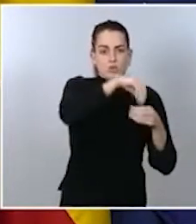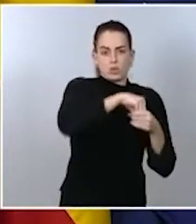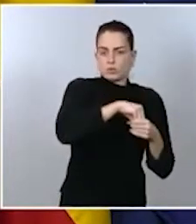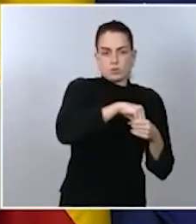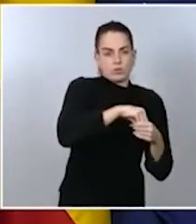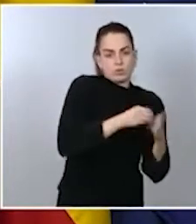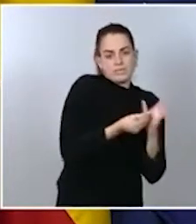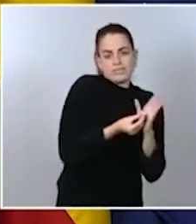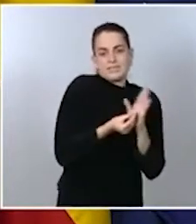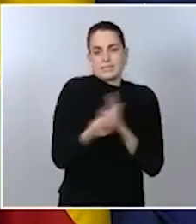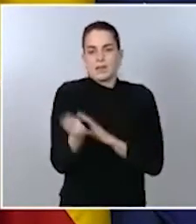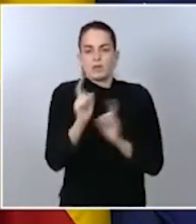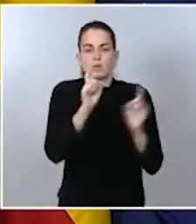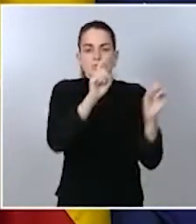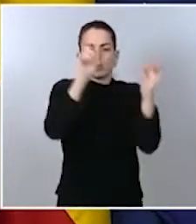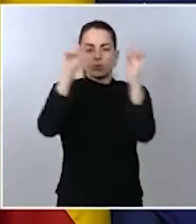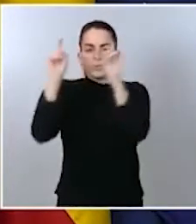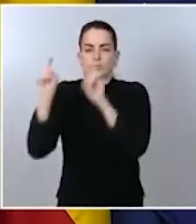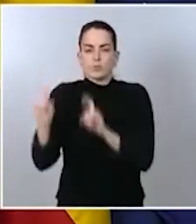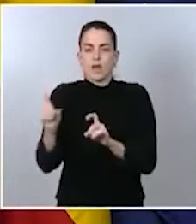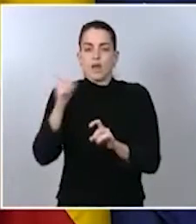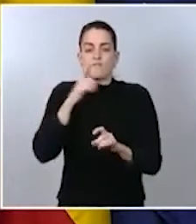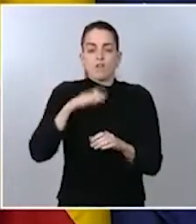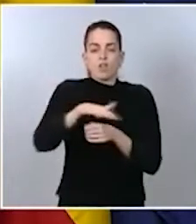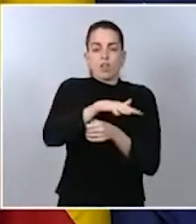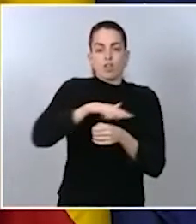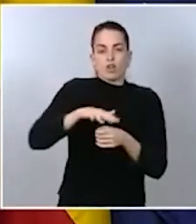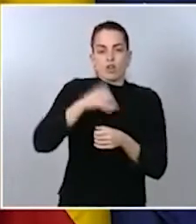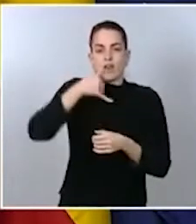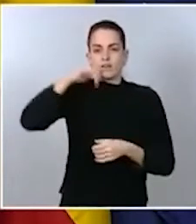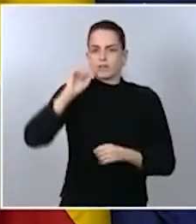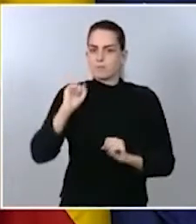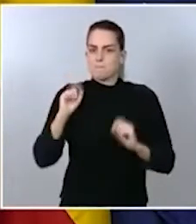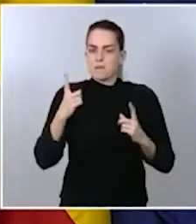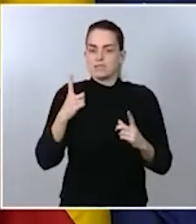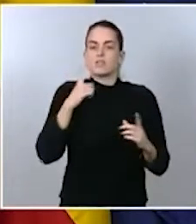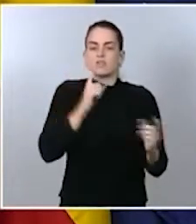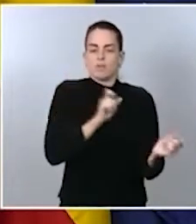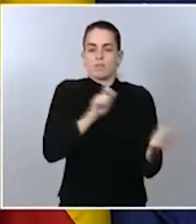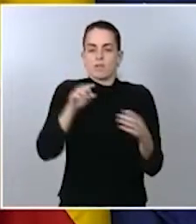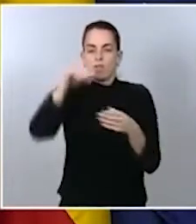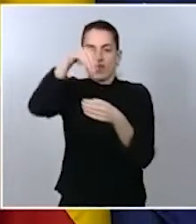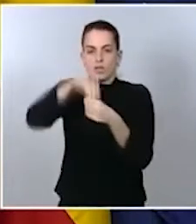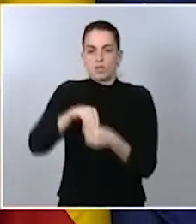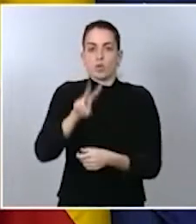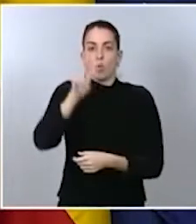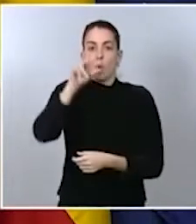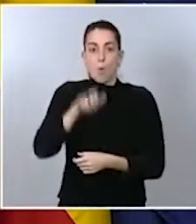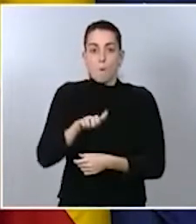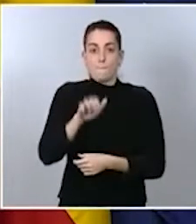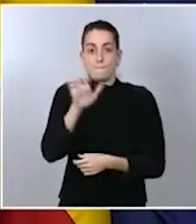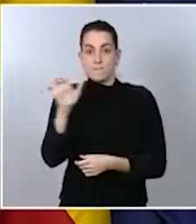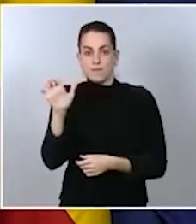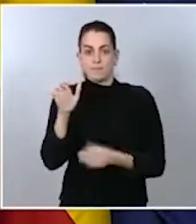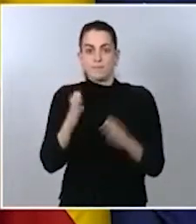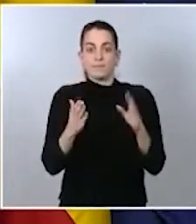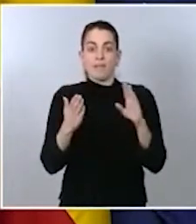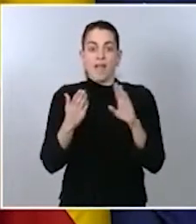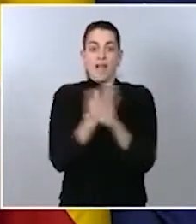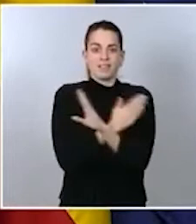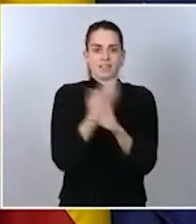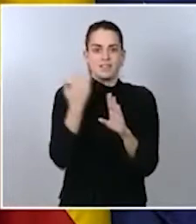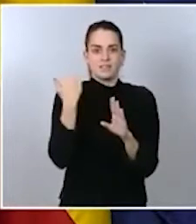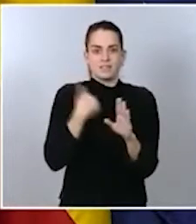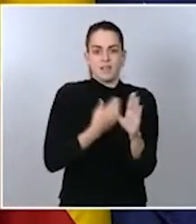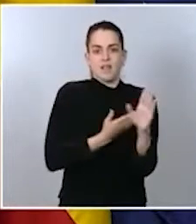de previsible mayor riesgo esta fue por ejemplo la razón que la ume fuera desplazada previamente ante esas